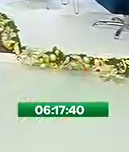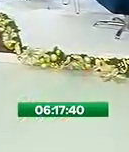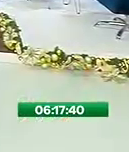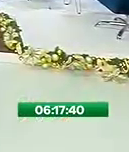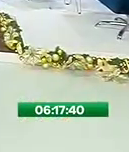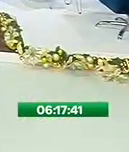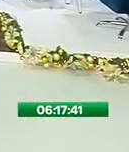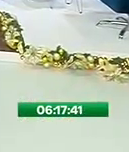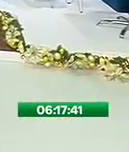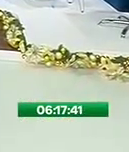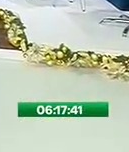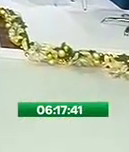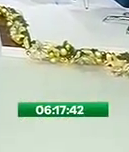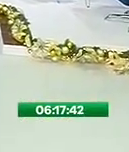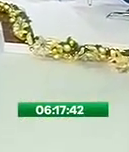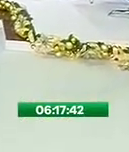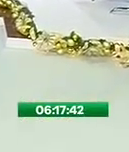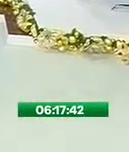Se acerca la